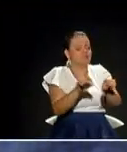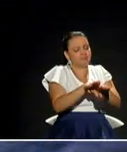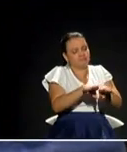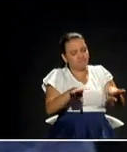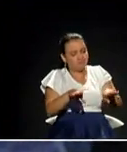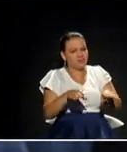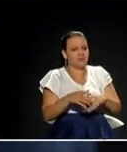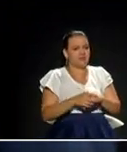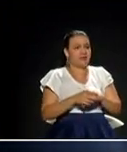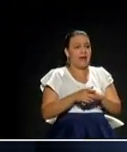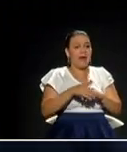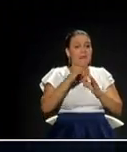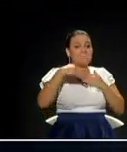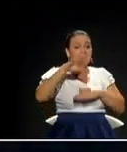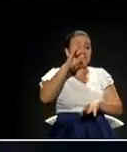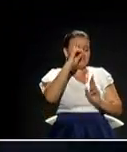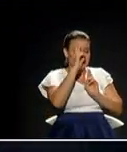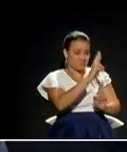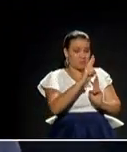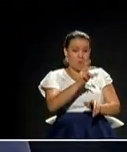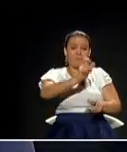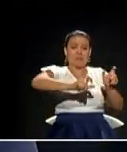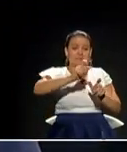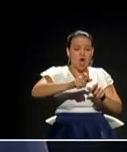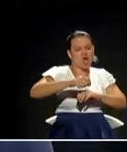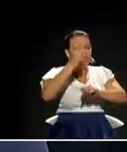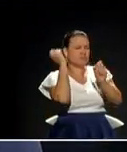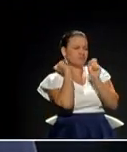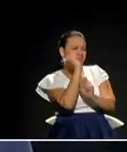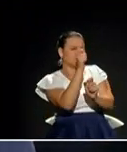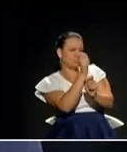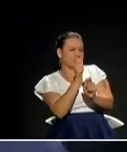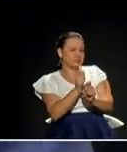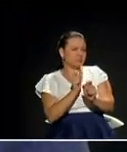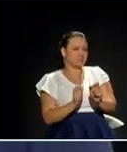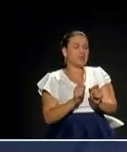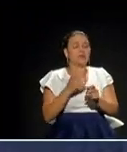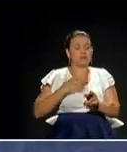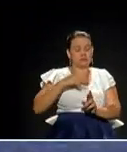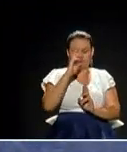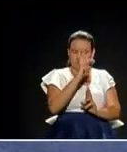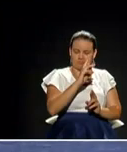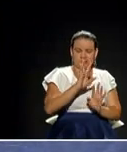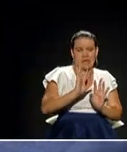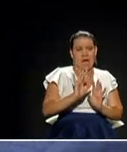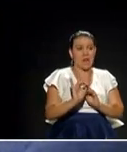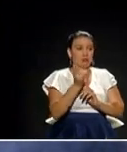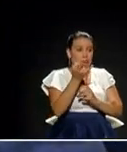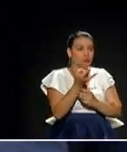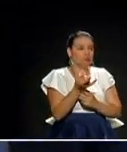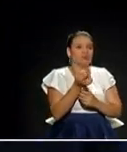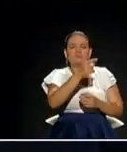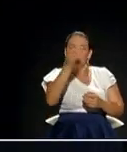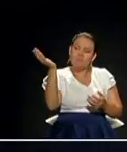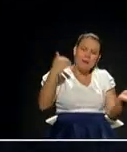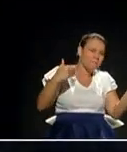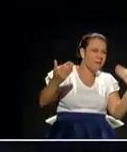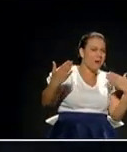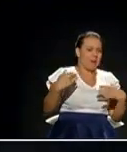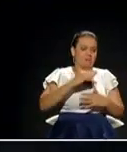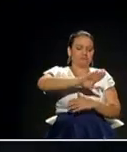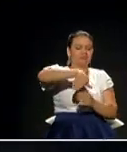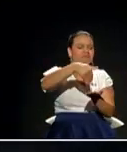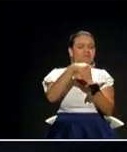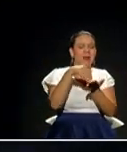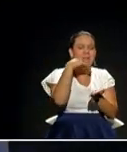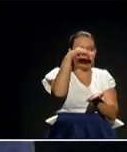por los trabajadores informales que hoy desarrollen sus actividades en este territorio incorporando las a las dinámicas del centro trabajar en el centro